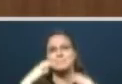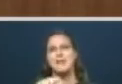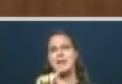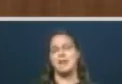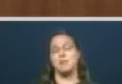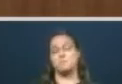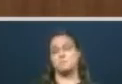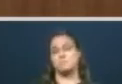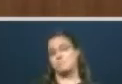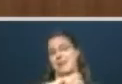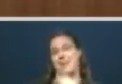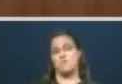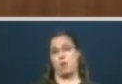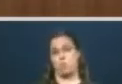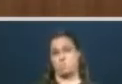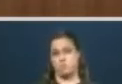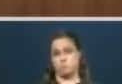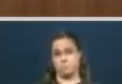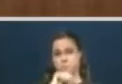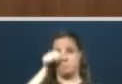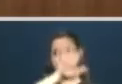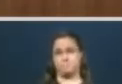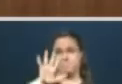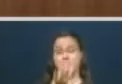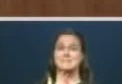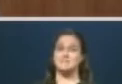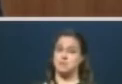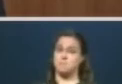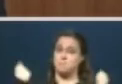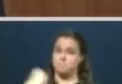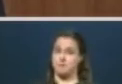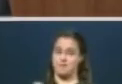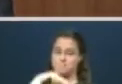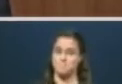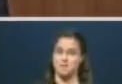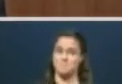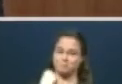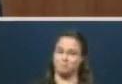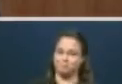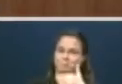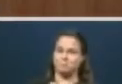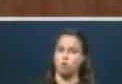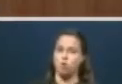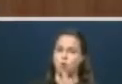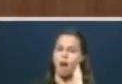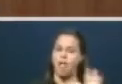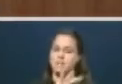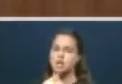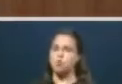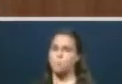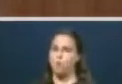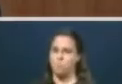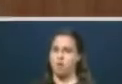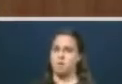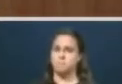local estatal una vez aprobada esta re activamos los trabajos para desarrollar nuestra ley de ordenación